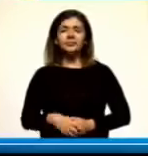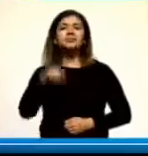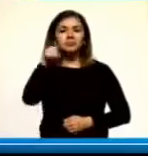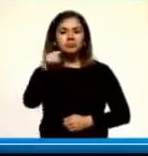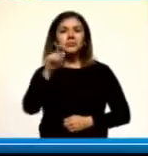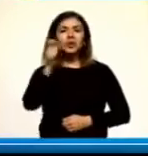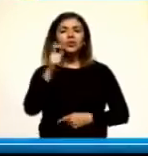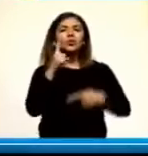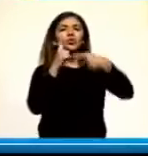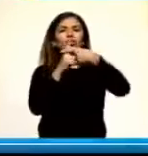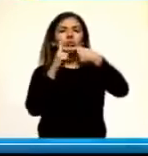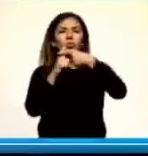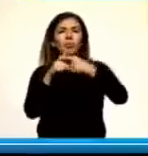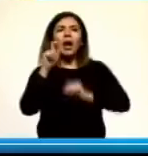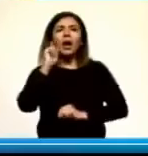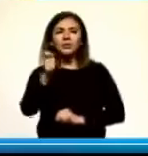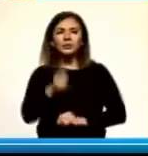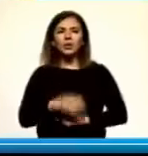suma de